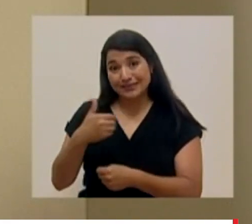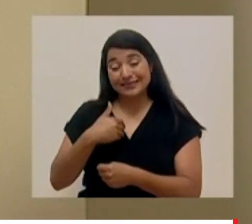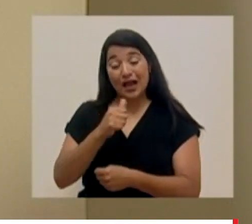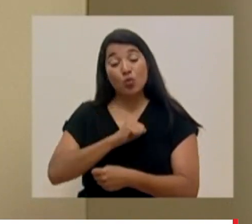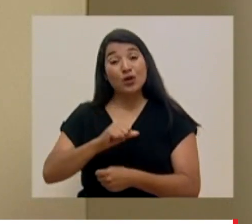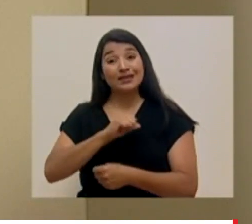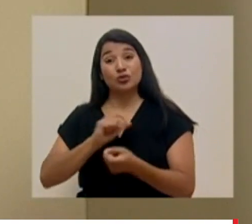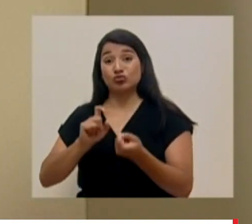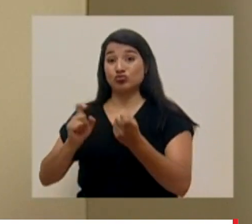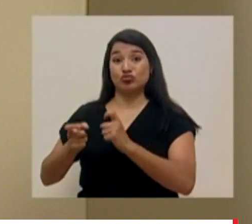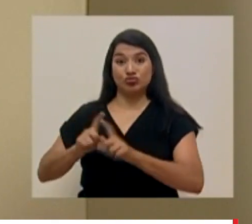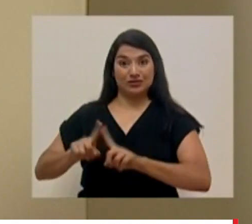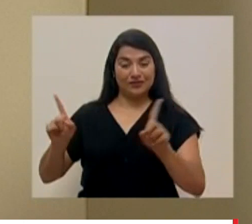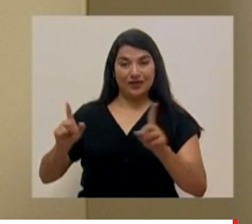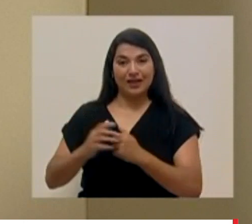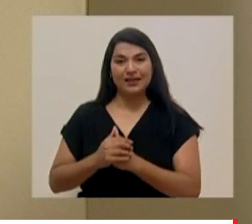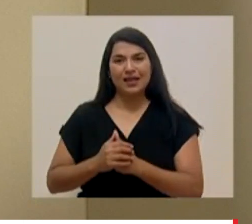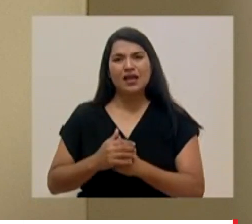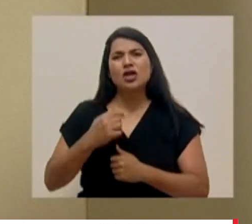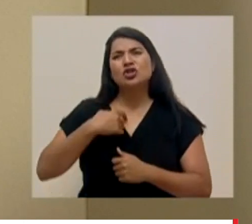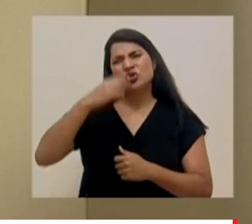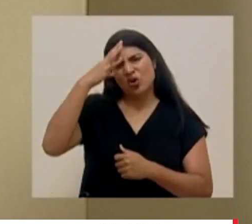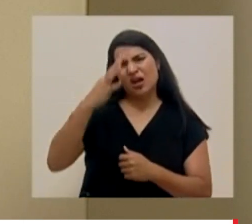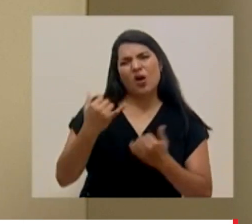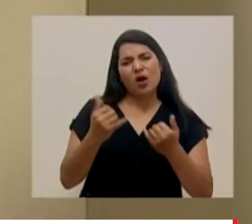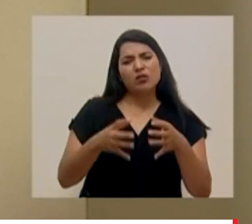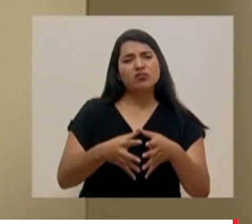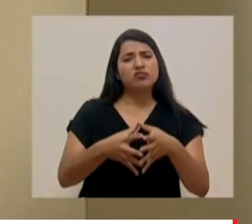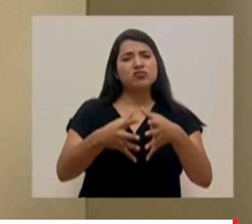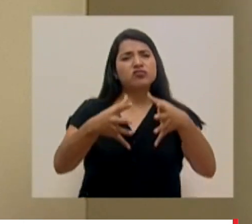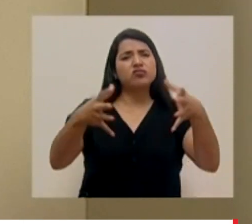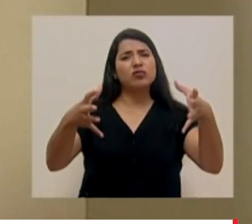momento esto ha reflejado pues un mal comportamiento